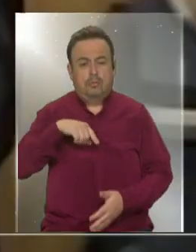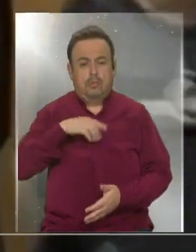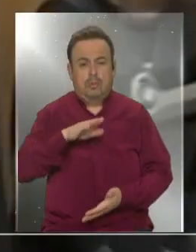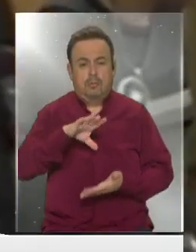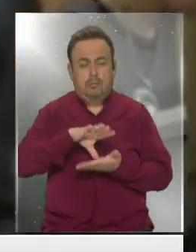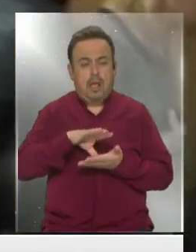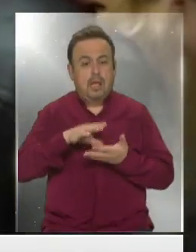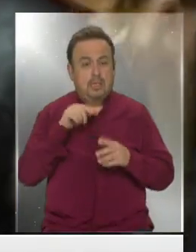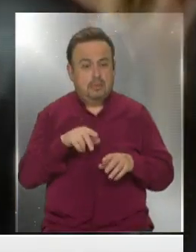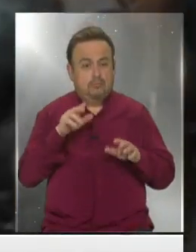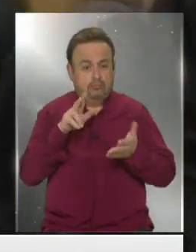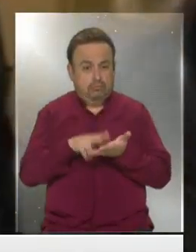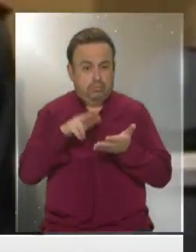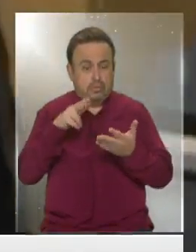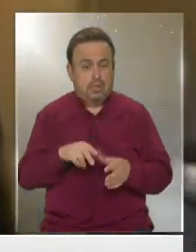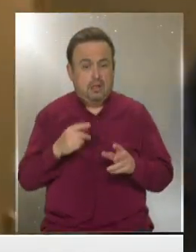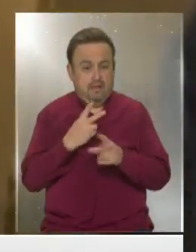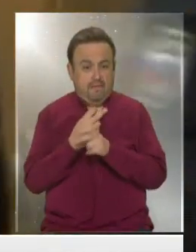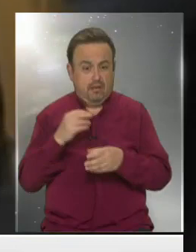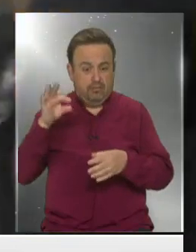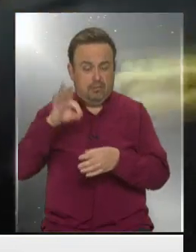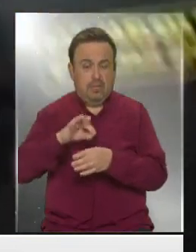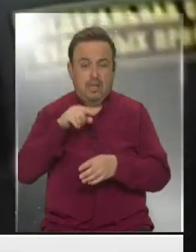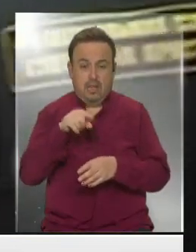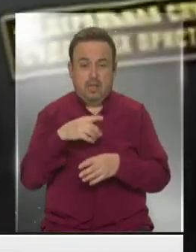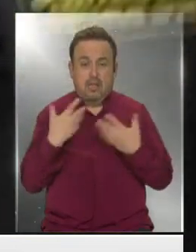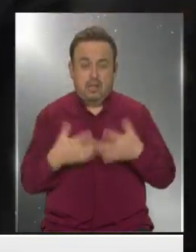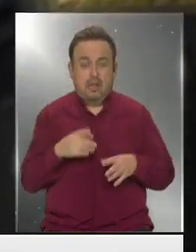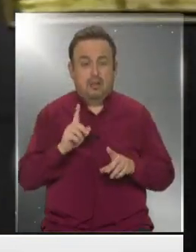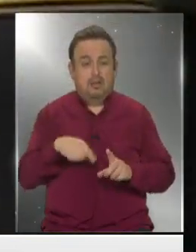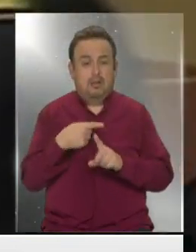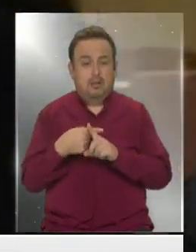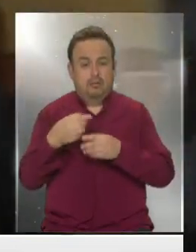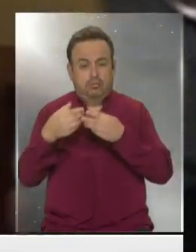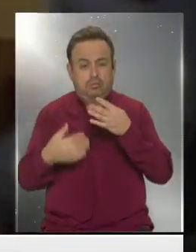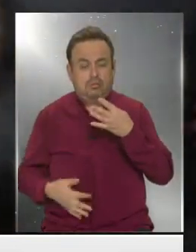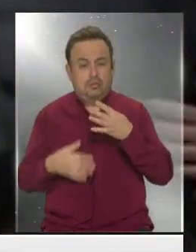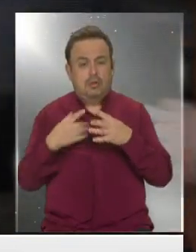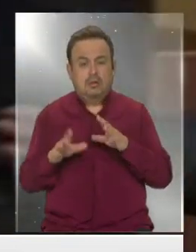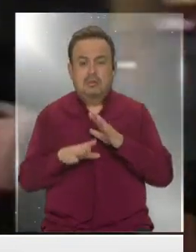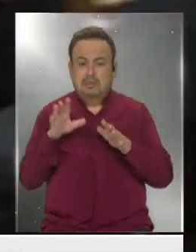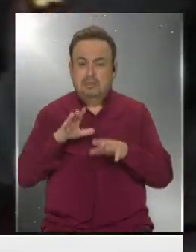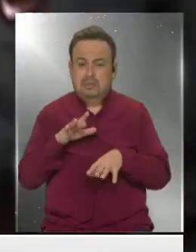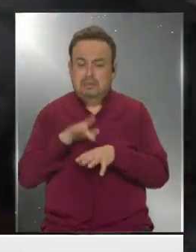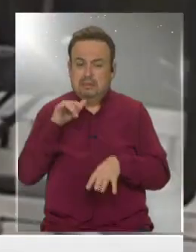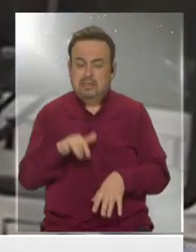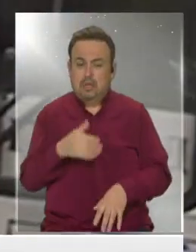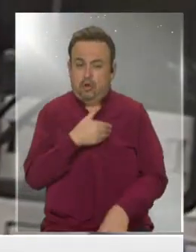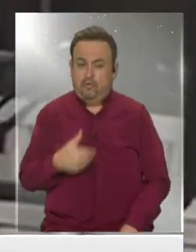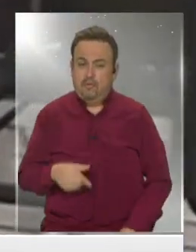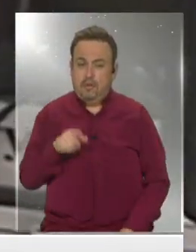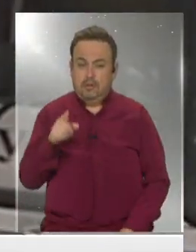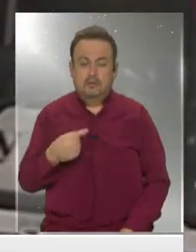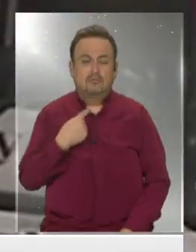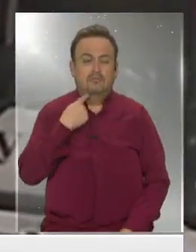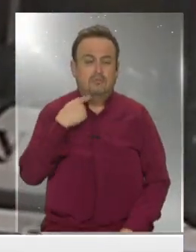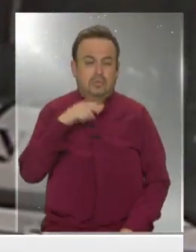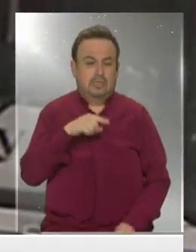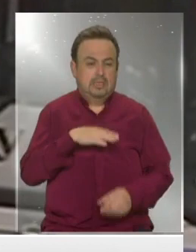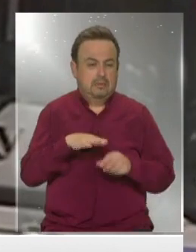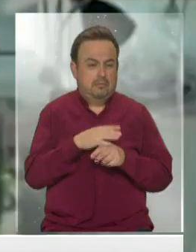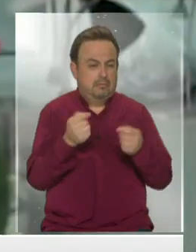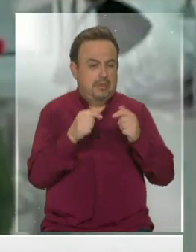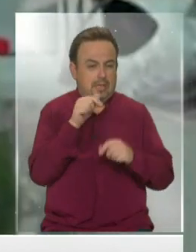Si se confirma la hipótesis de envenenamiento, Navalny se sumaría a la lista de figuras críticas del gobierno que han sido víctimas de